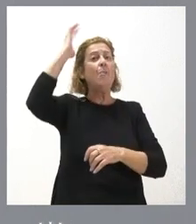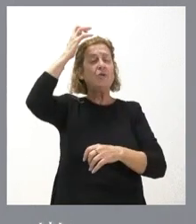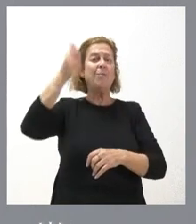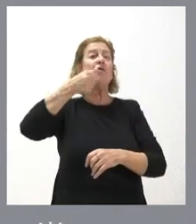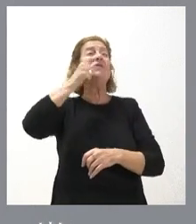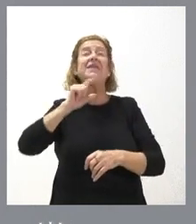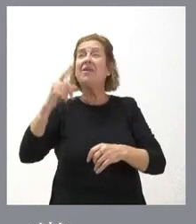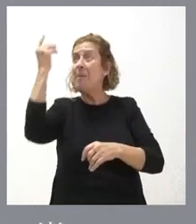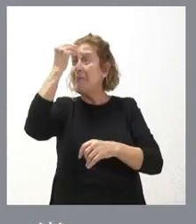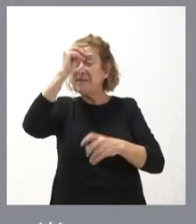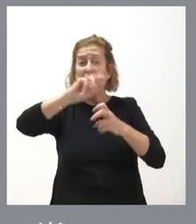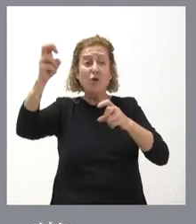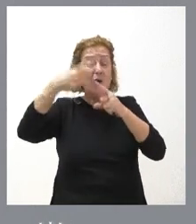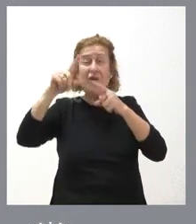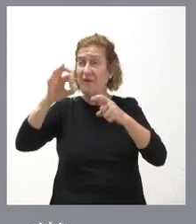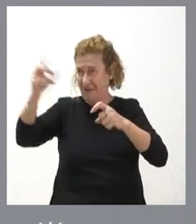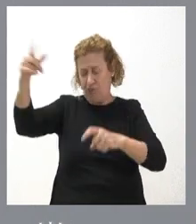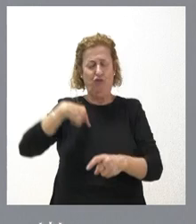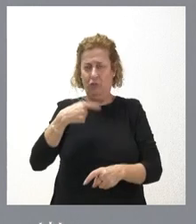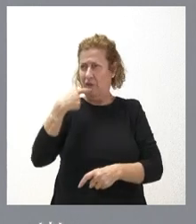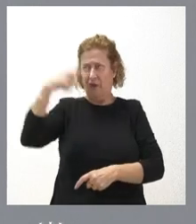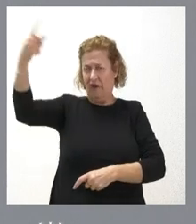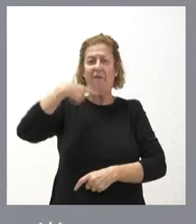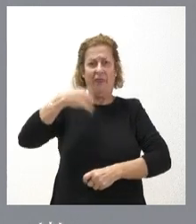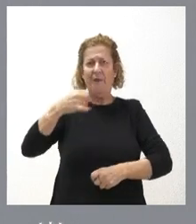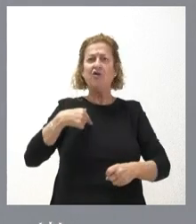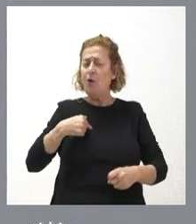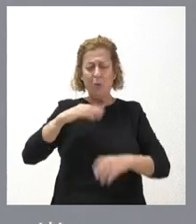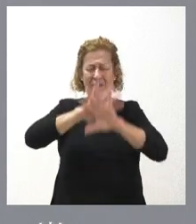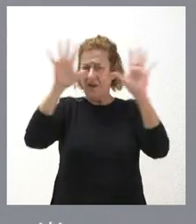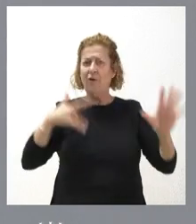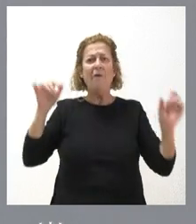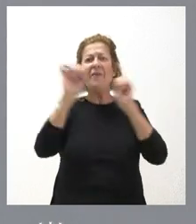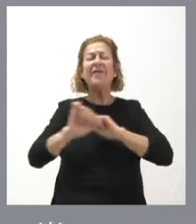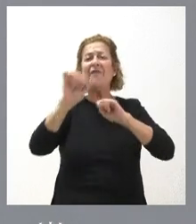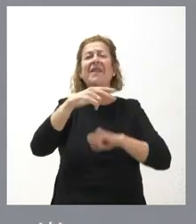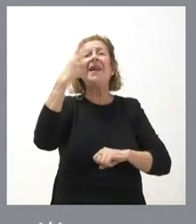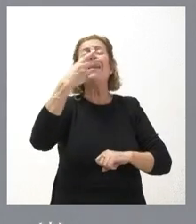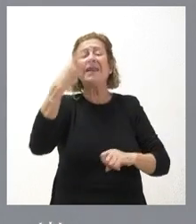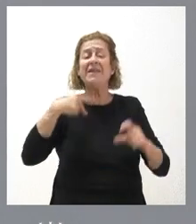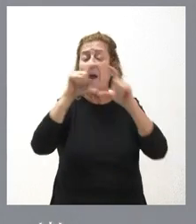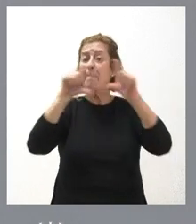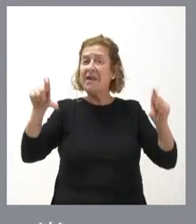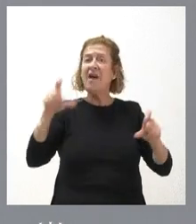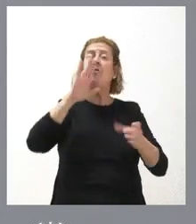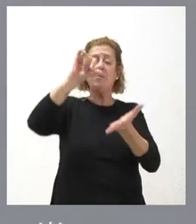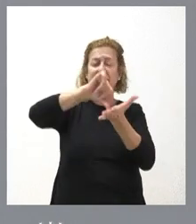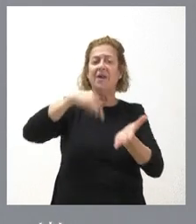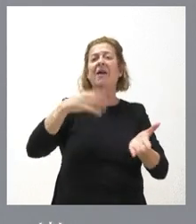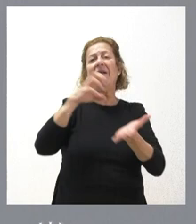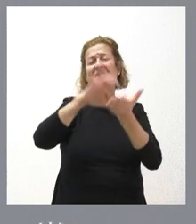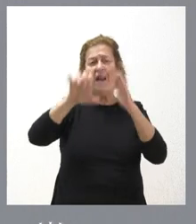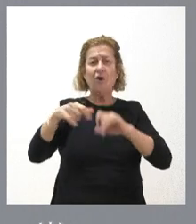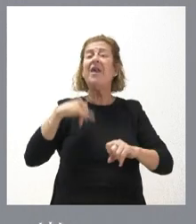otra cosa lo deben decir nosotros seremos muy claros vamos a defender los intereses de las empresas que se ubican en Castilla y león y vamos a defender los